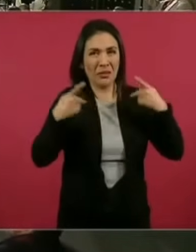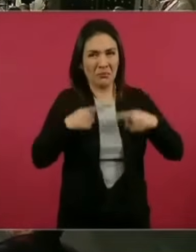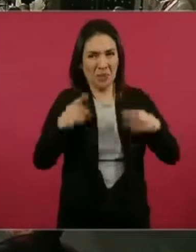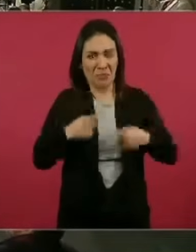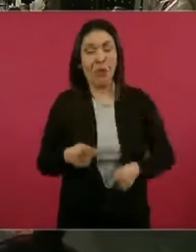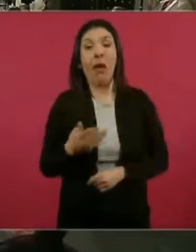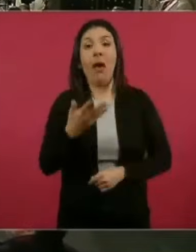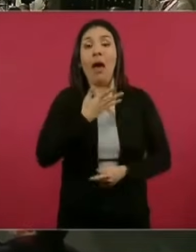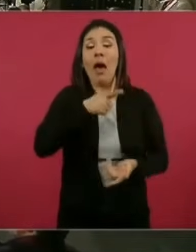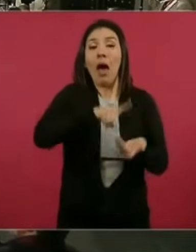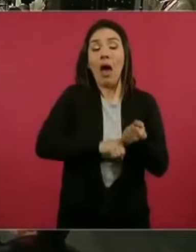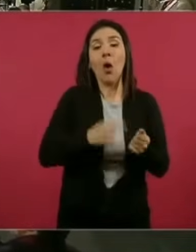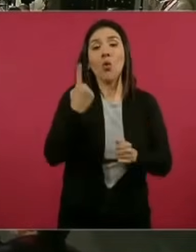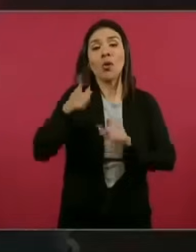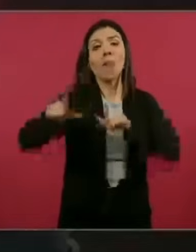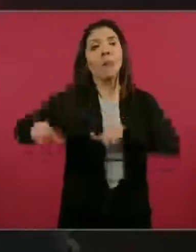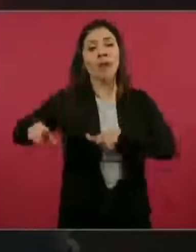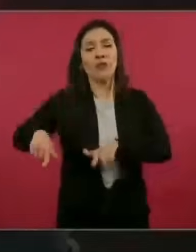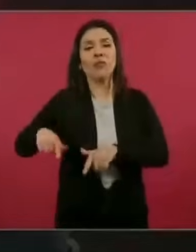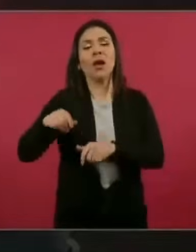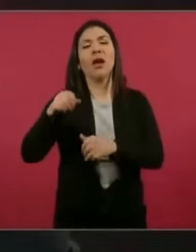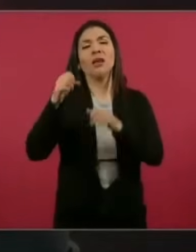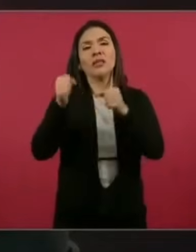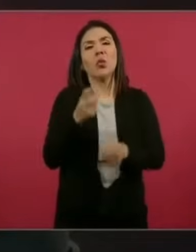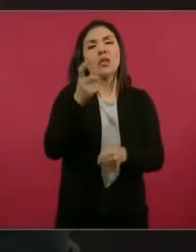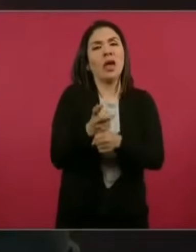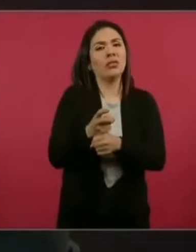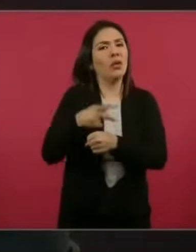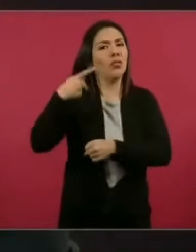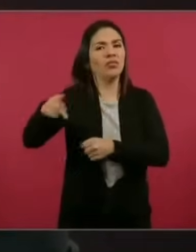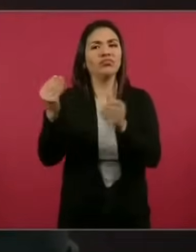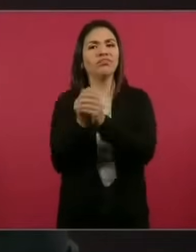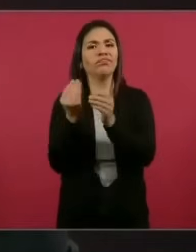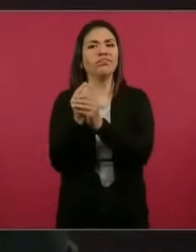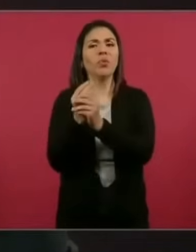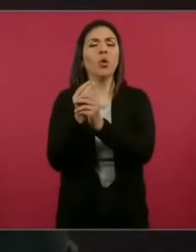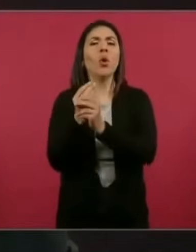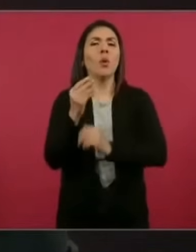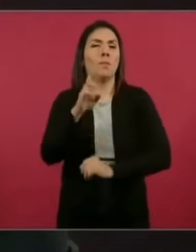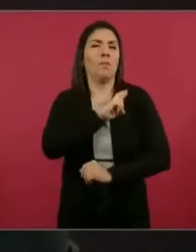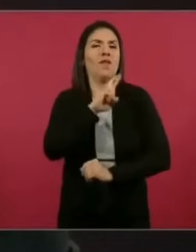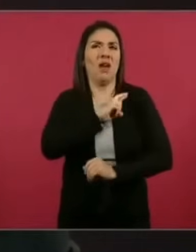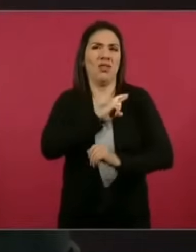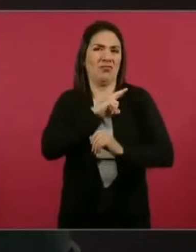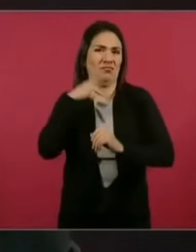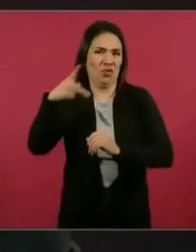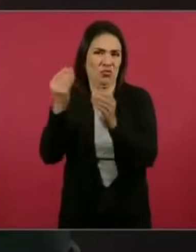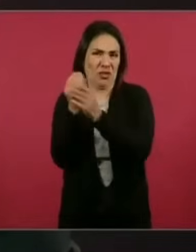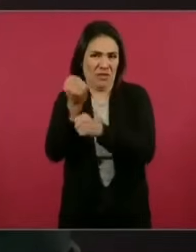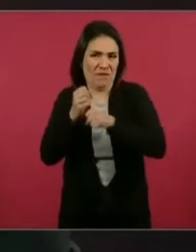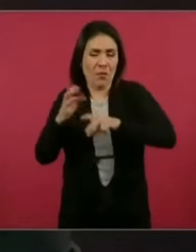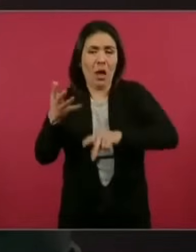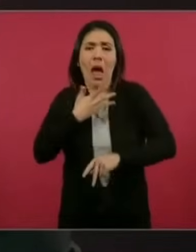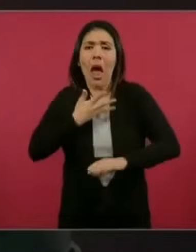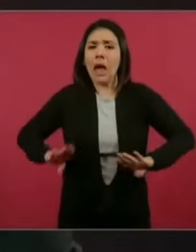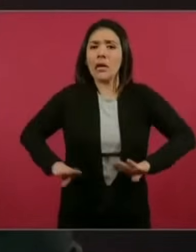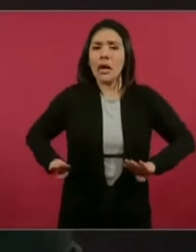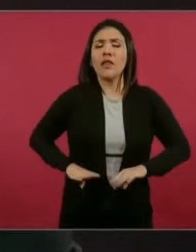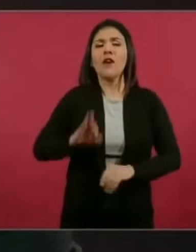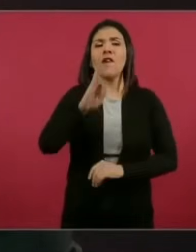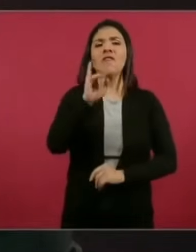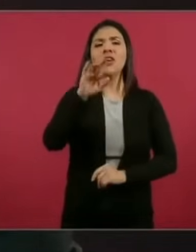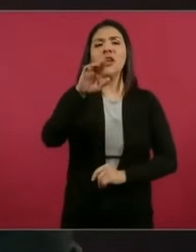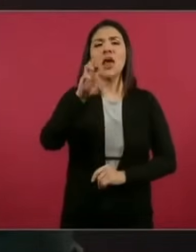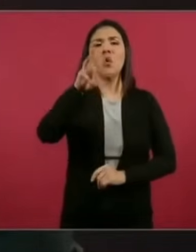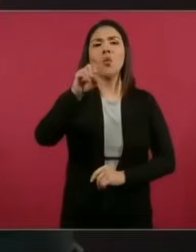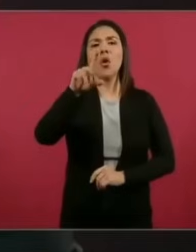Cuenta con una plataforma de seguridad en una nube privada que cuenta con las siguientes características: servicio de firewall